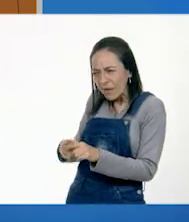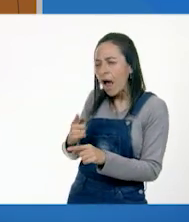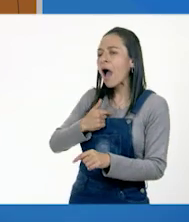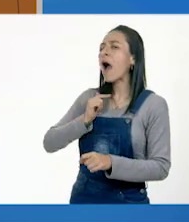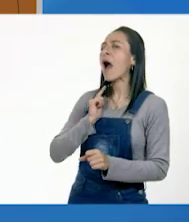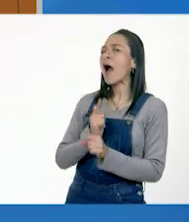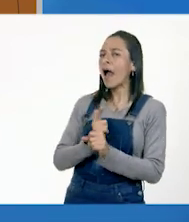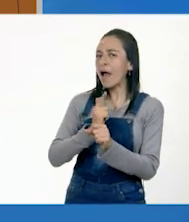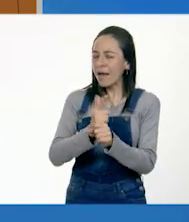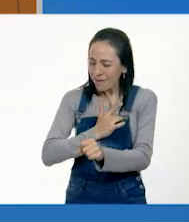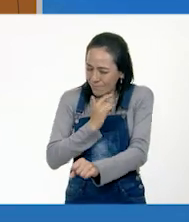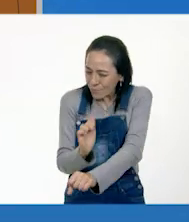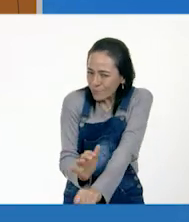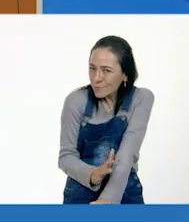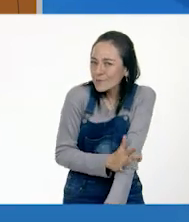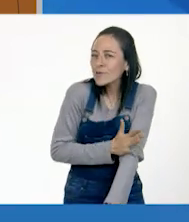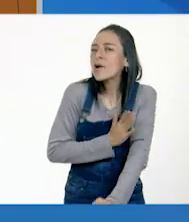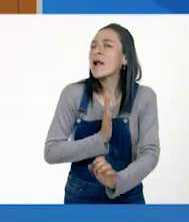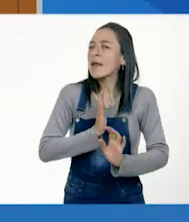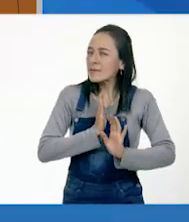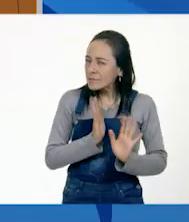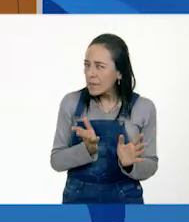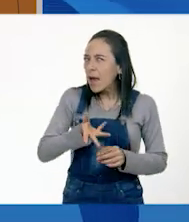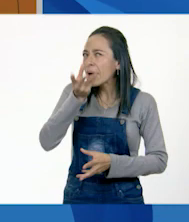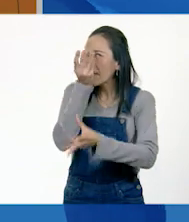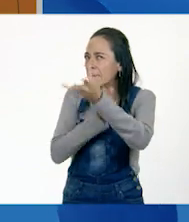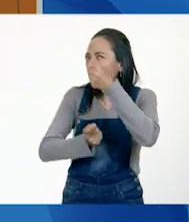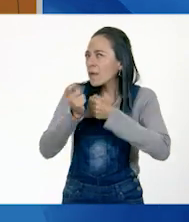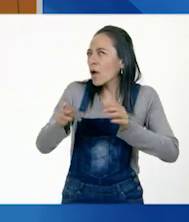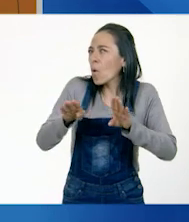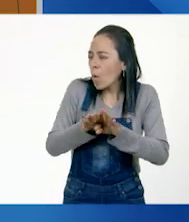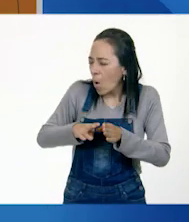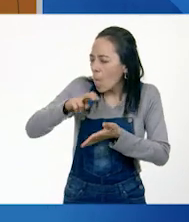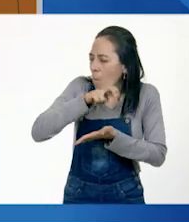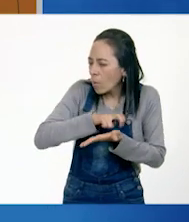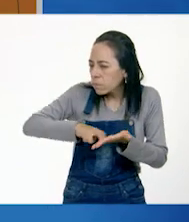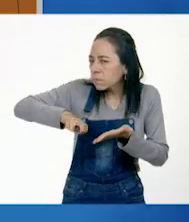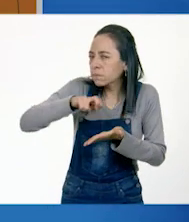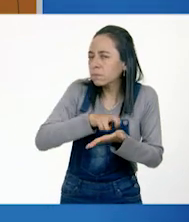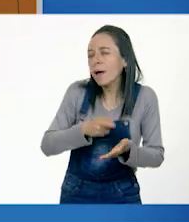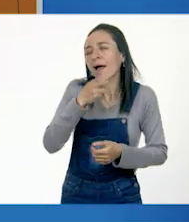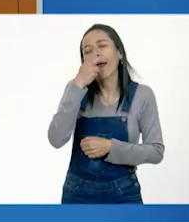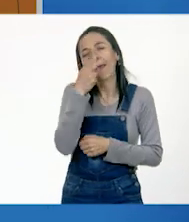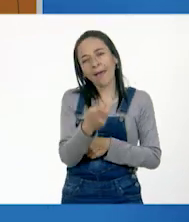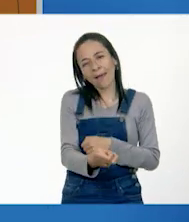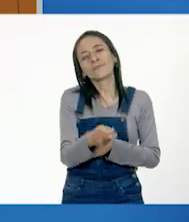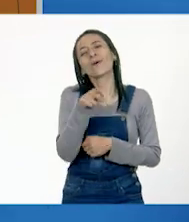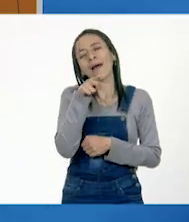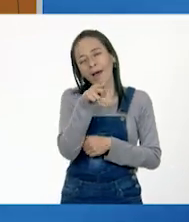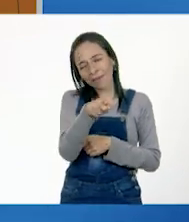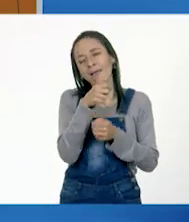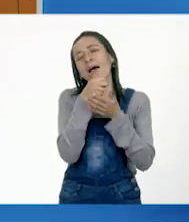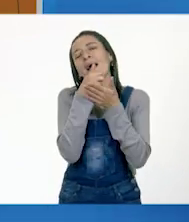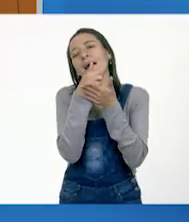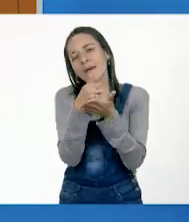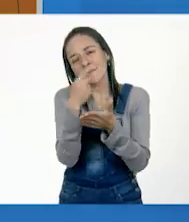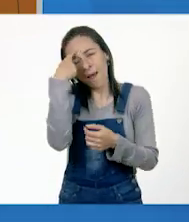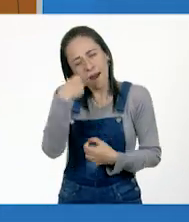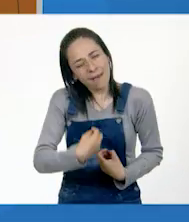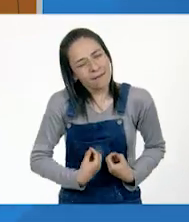las emociones. Te ayudará a vivir mejor.